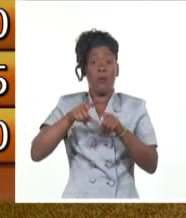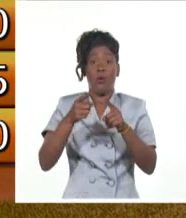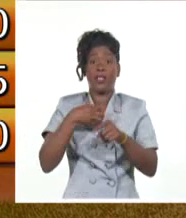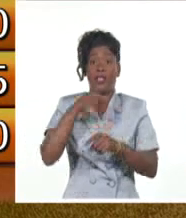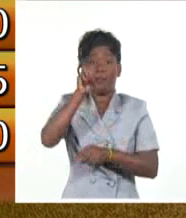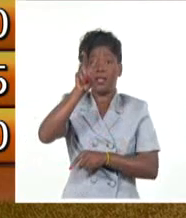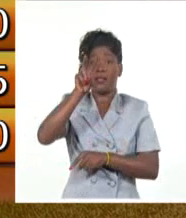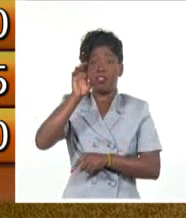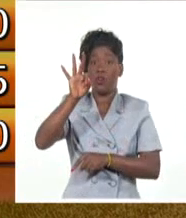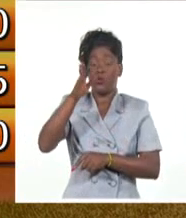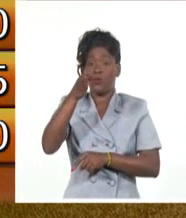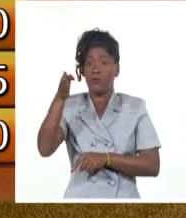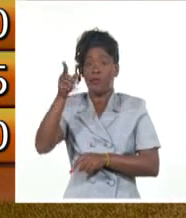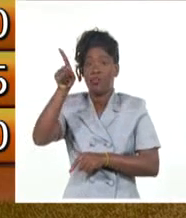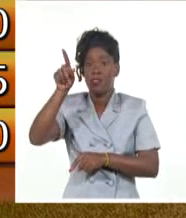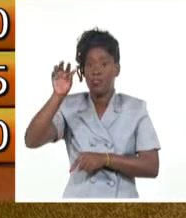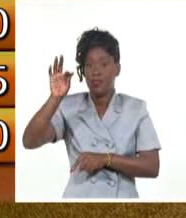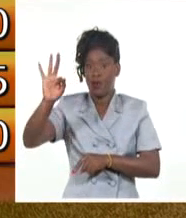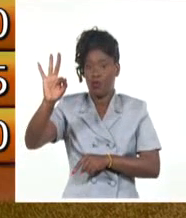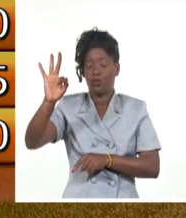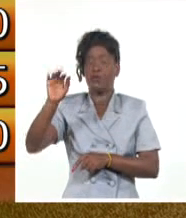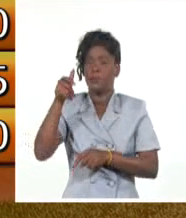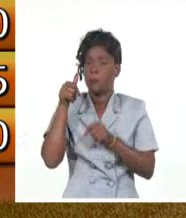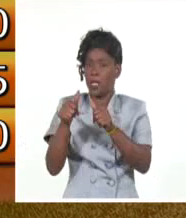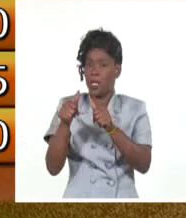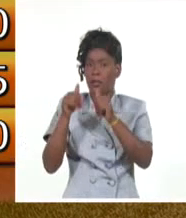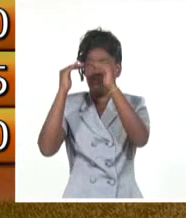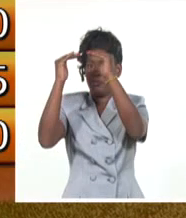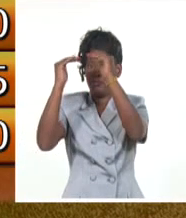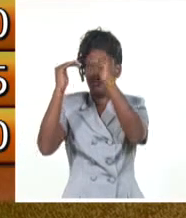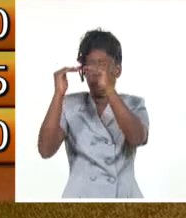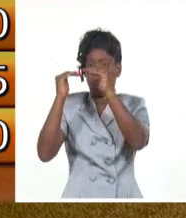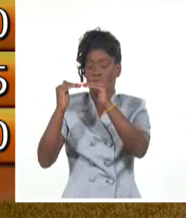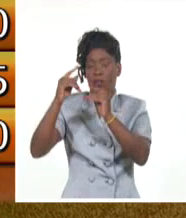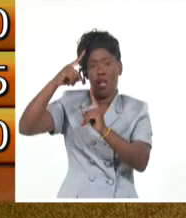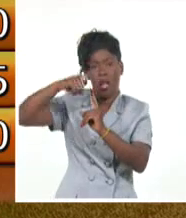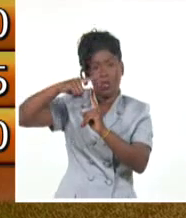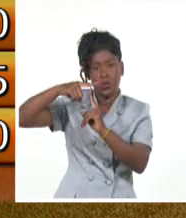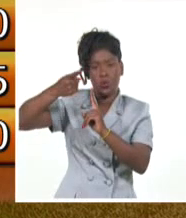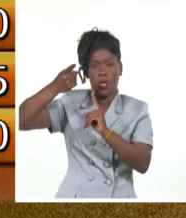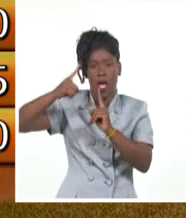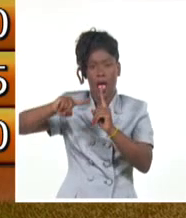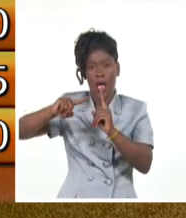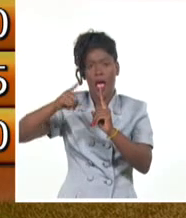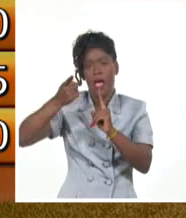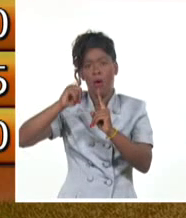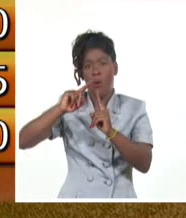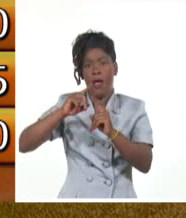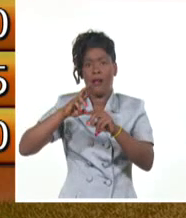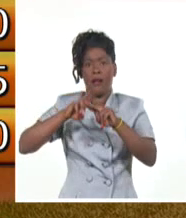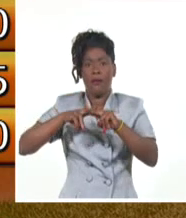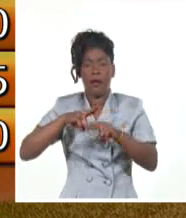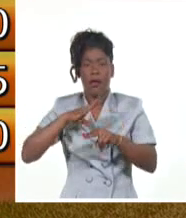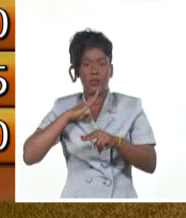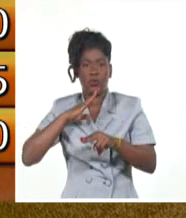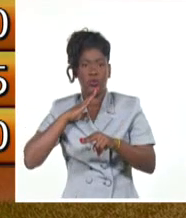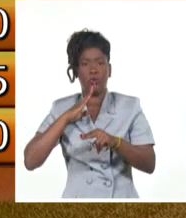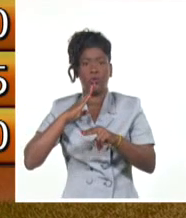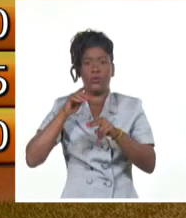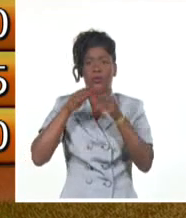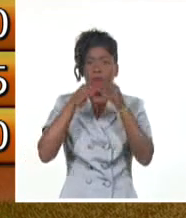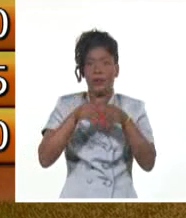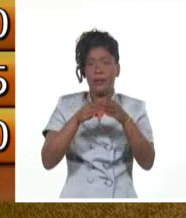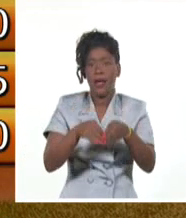18. Esta primera mitad está matizada por el repunte de equipos como Las Tunas, Industriales y Granma, y por la permanencia a